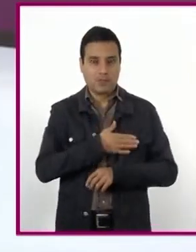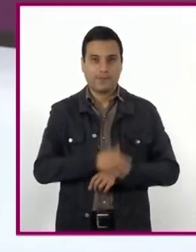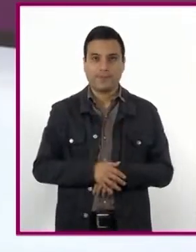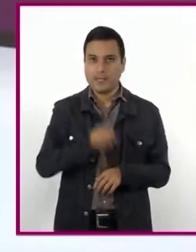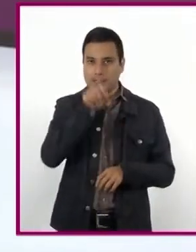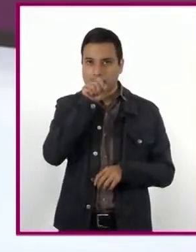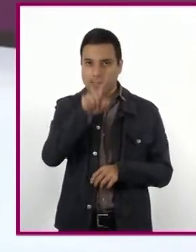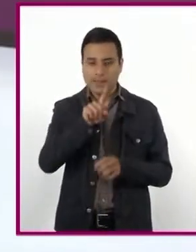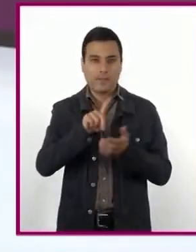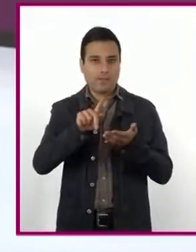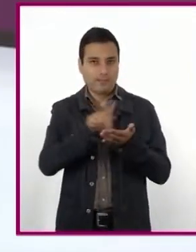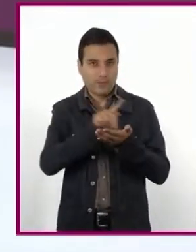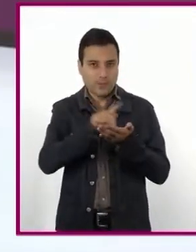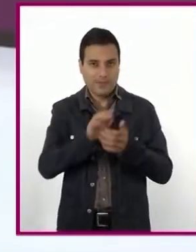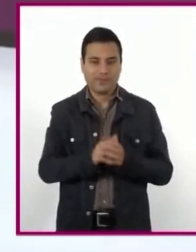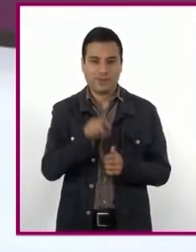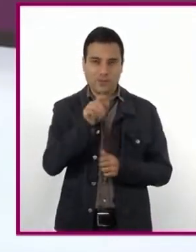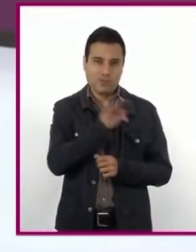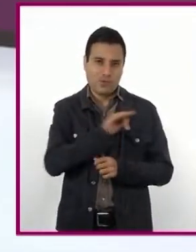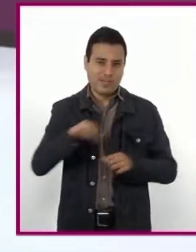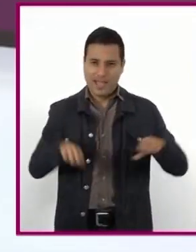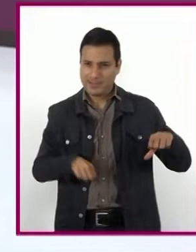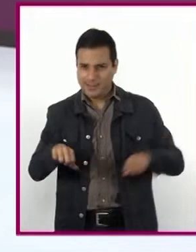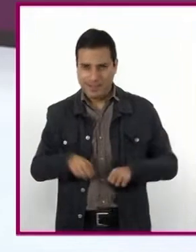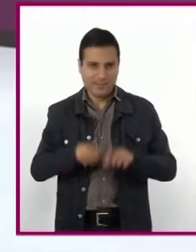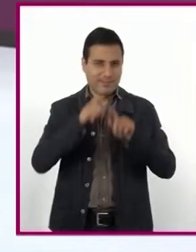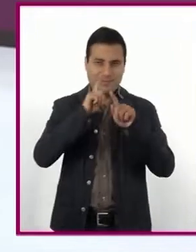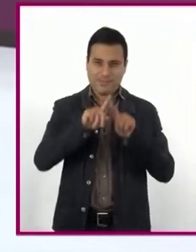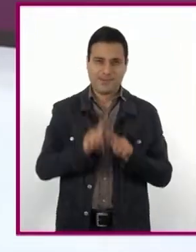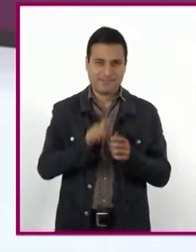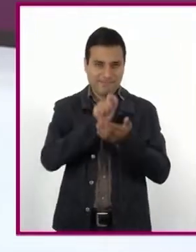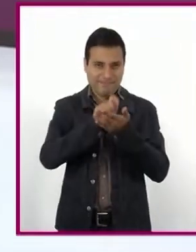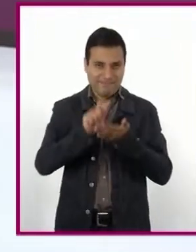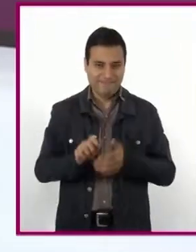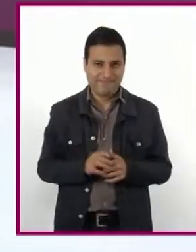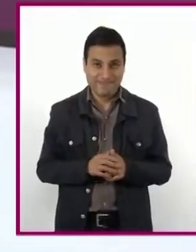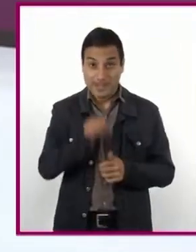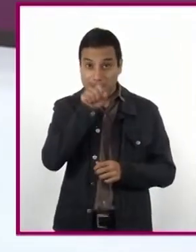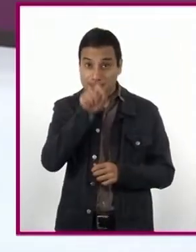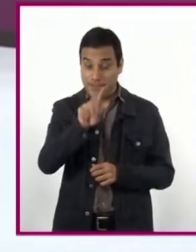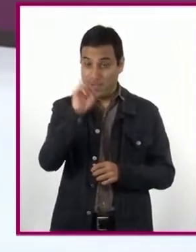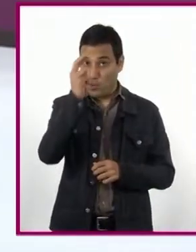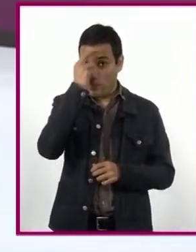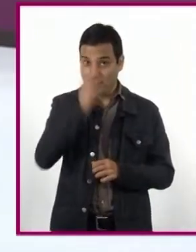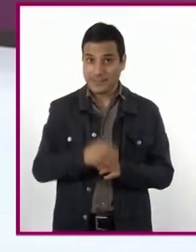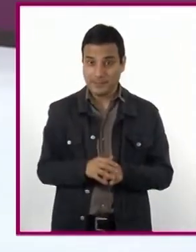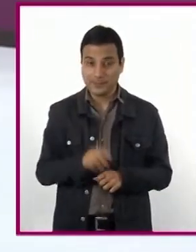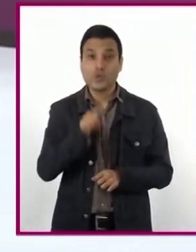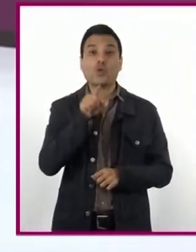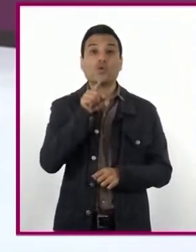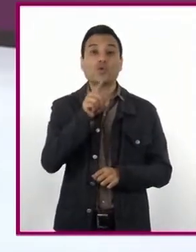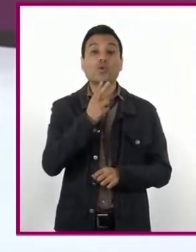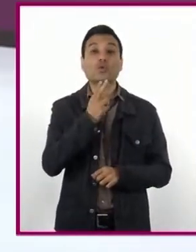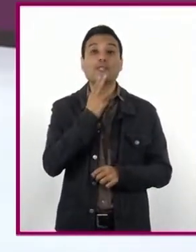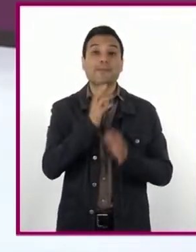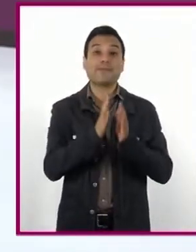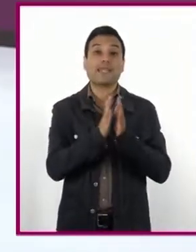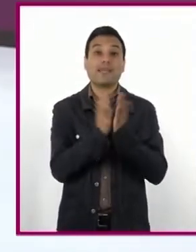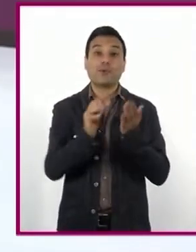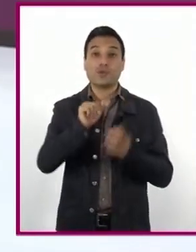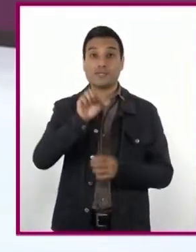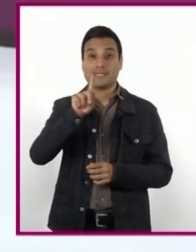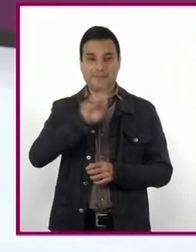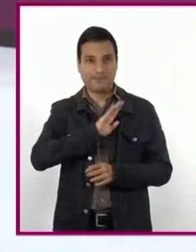un bolígrafo para realizar las actividades que les vayamos proponiendo. También recuerden tener cerca su libro de texto de